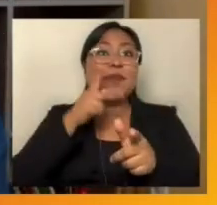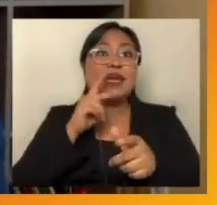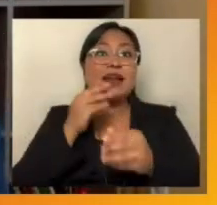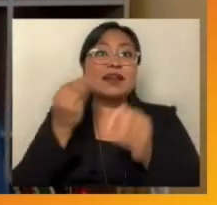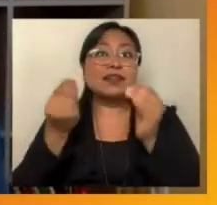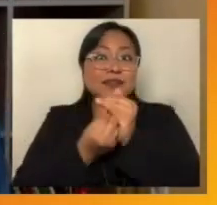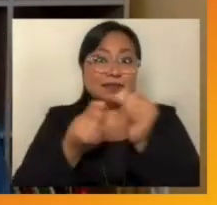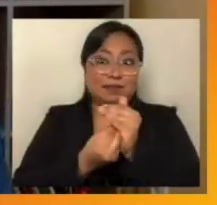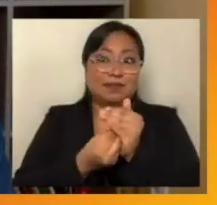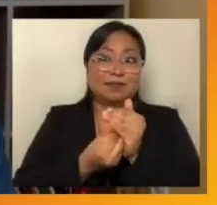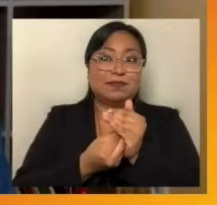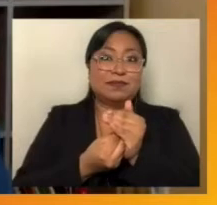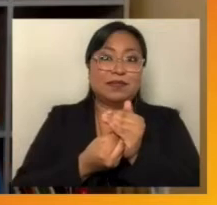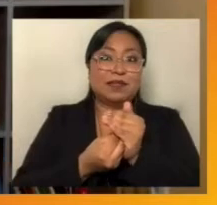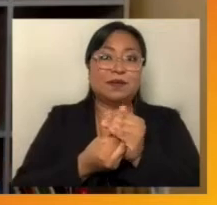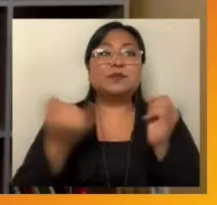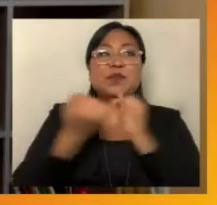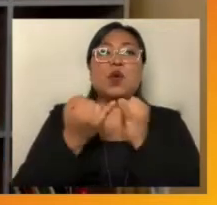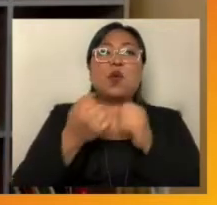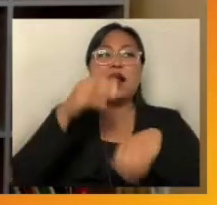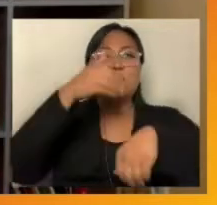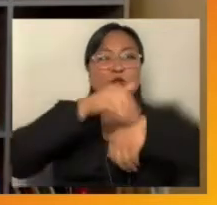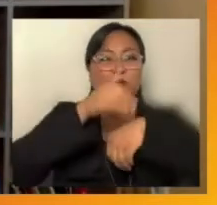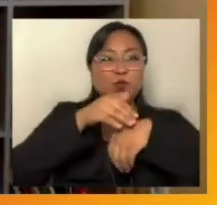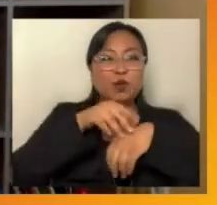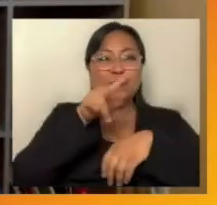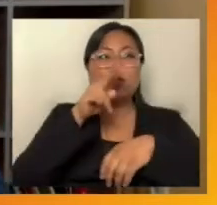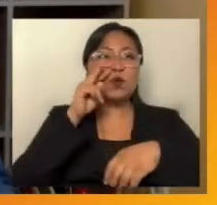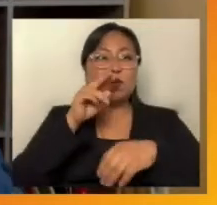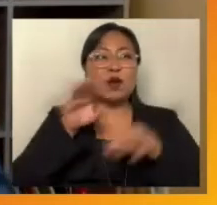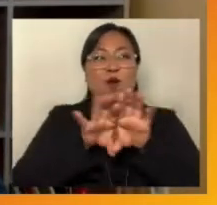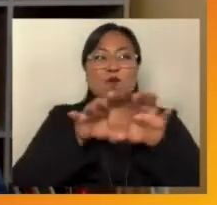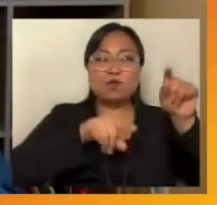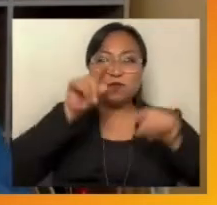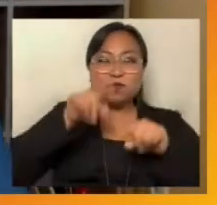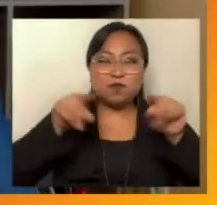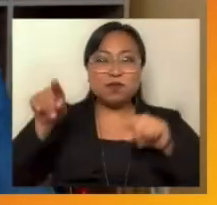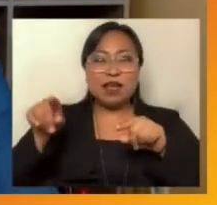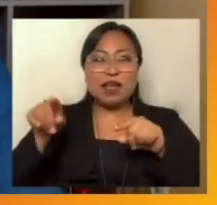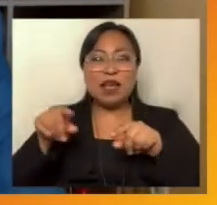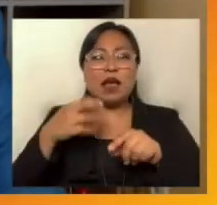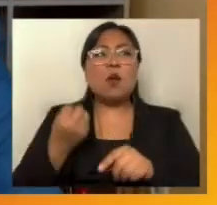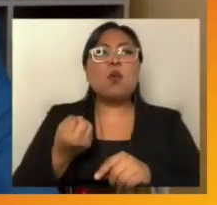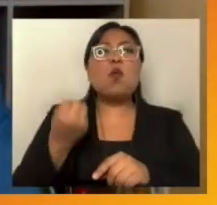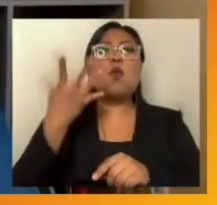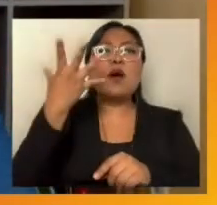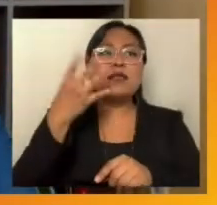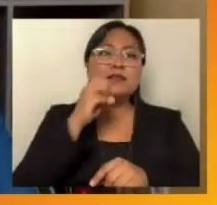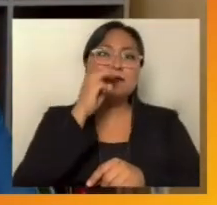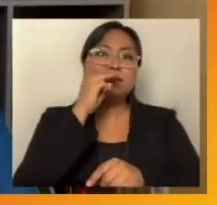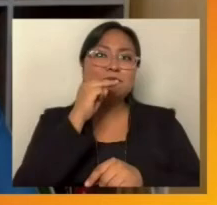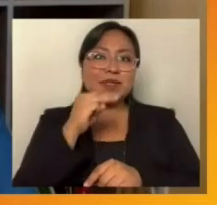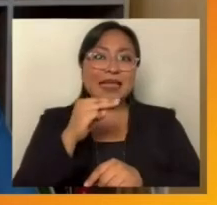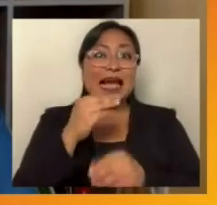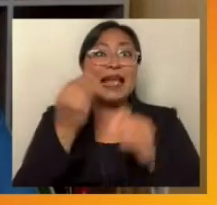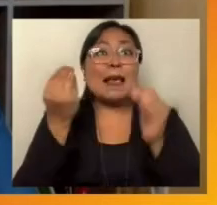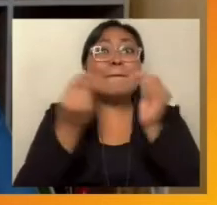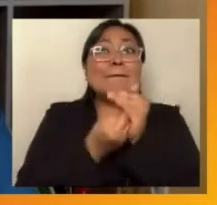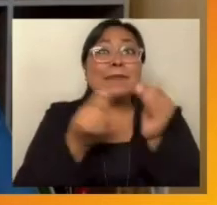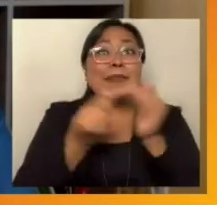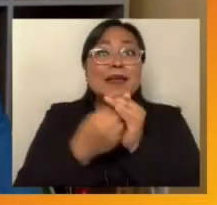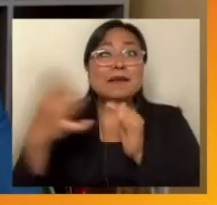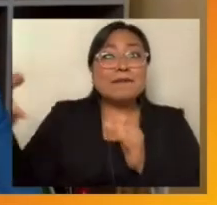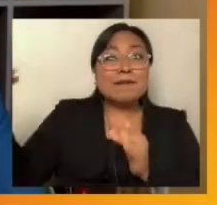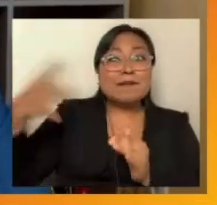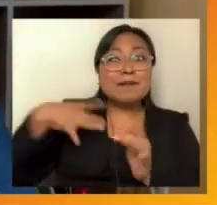métrica con la que tienes que empezar a medir todo son cuántas conversaciones por privado has tenido.